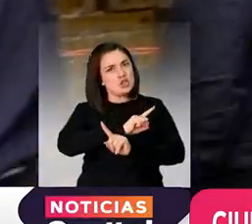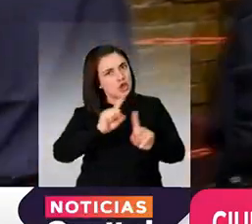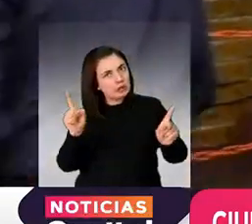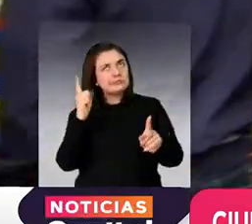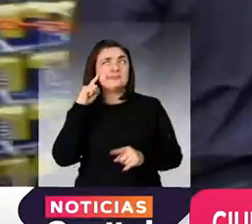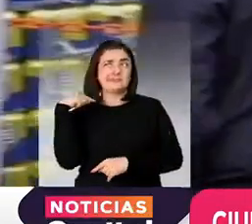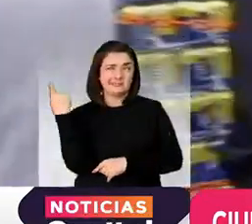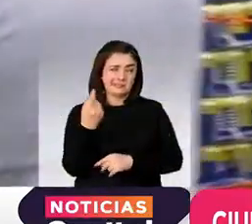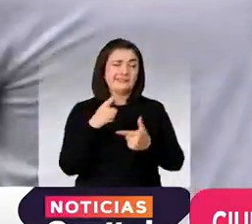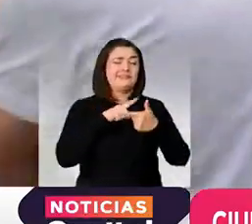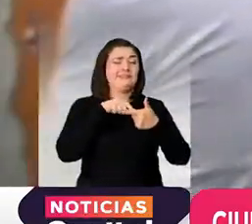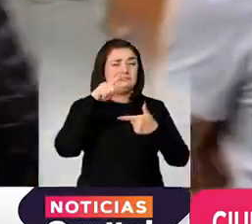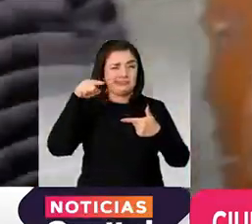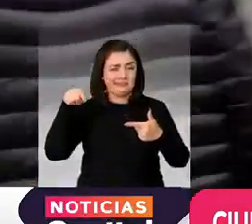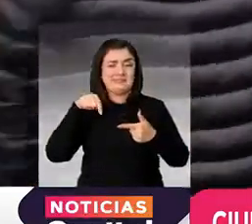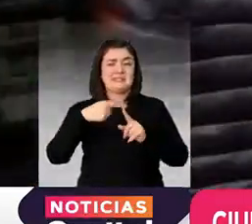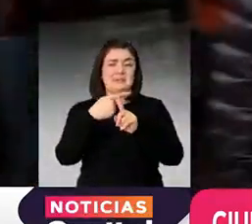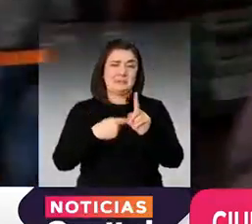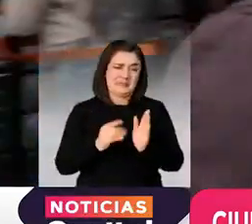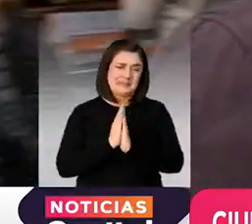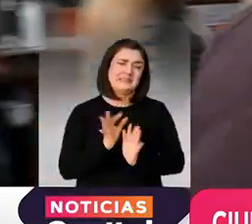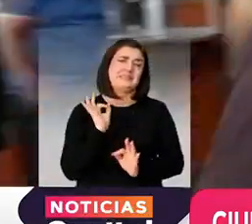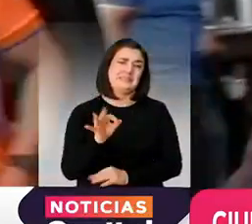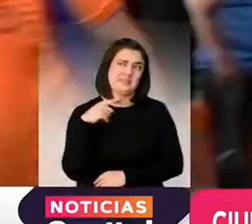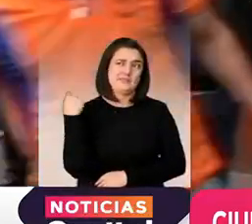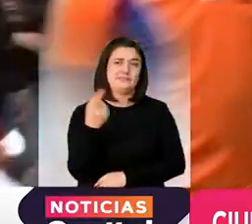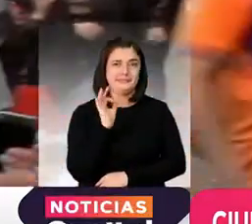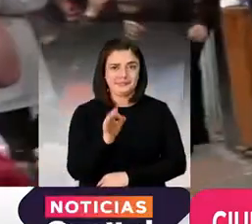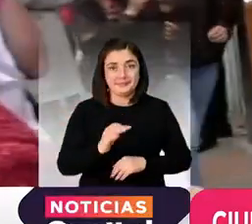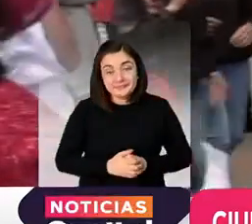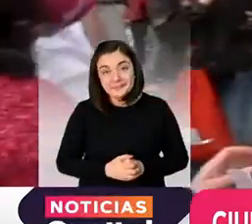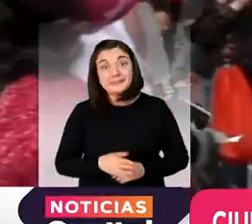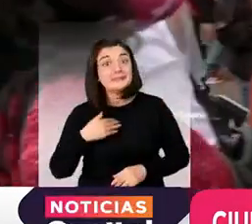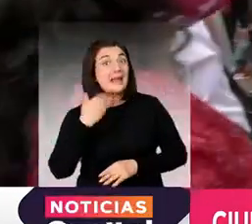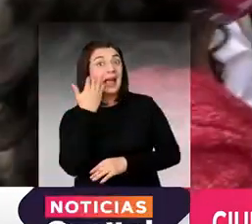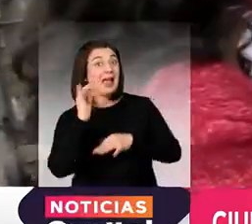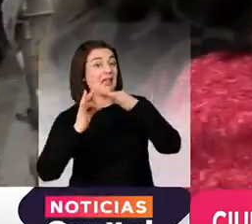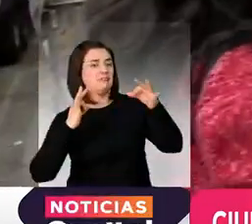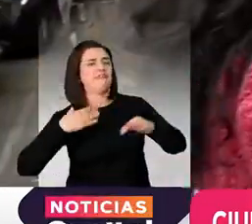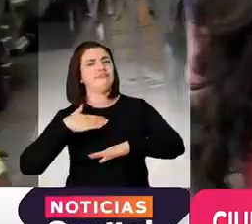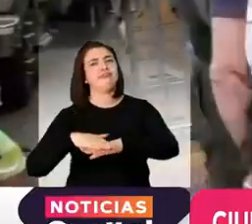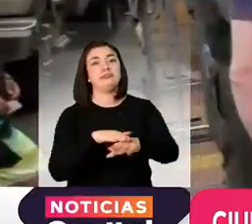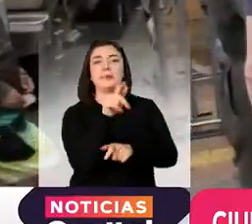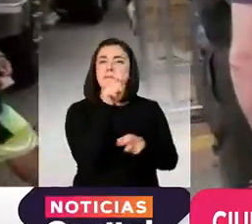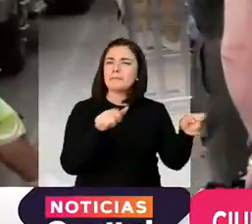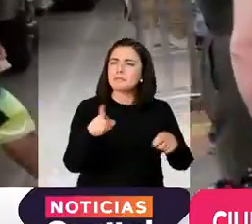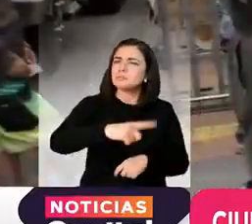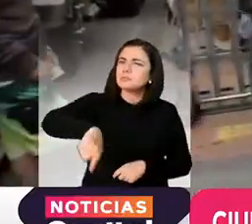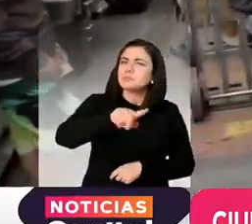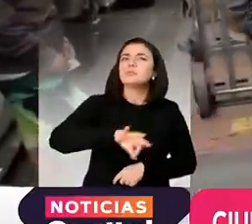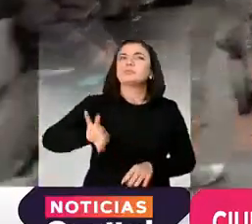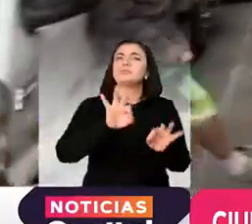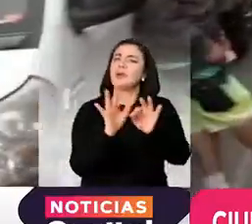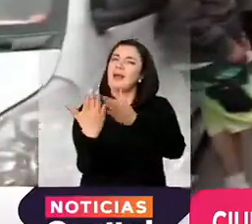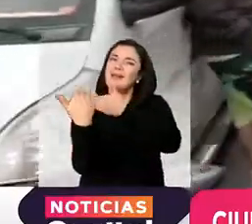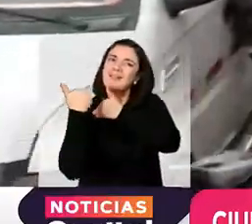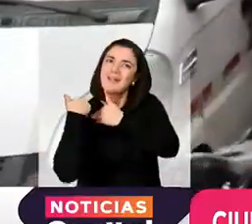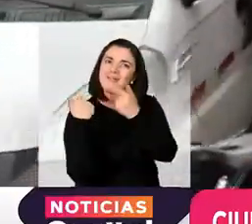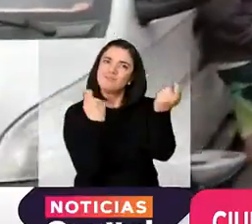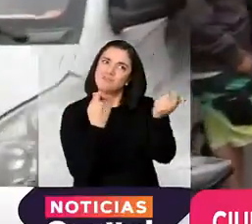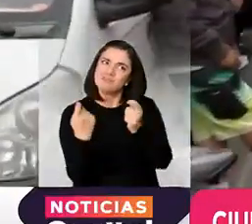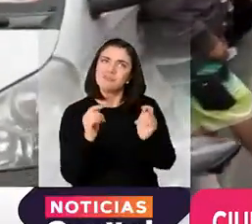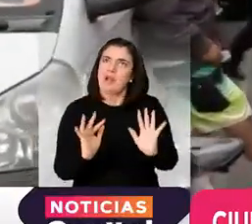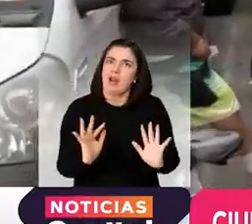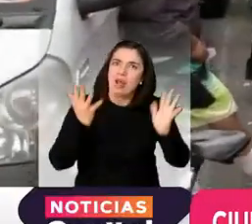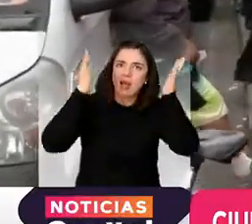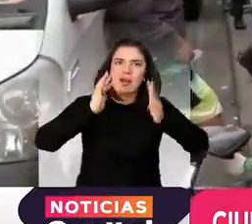un aumento en estas festividades. Adicionalmente, la mandataria pidió a los bogotanos pues toda la responsabilidad para esta celebración